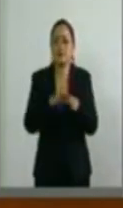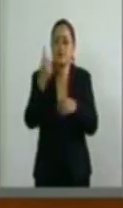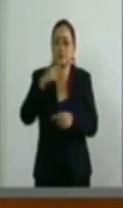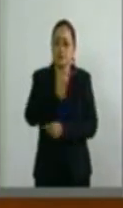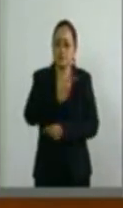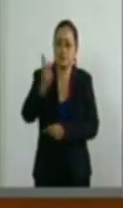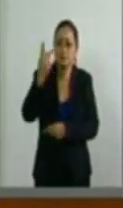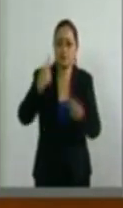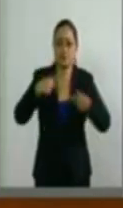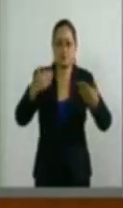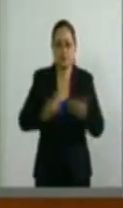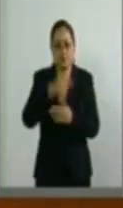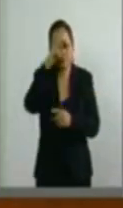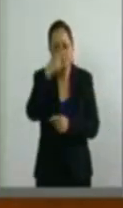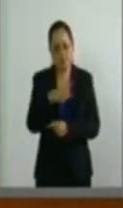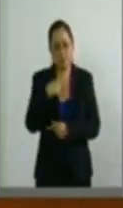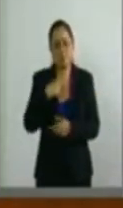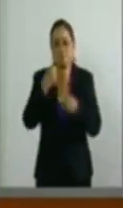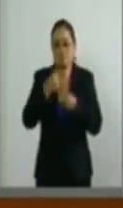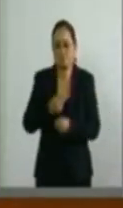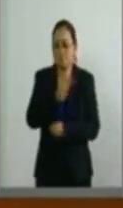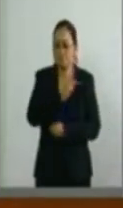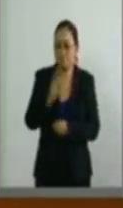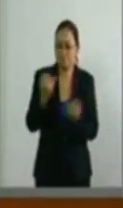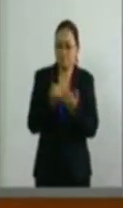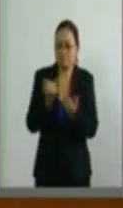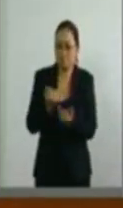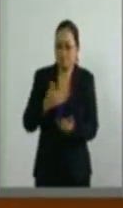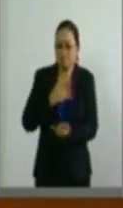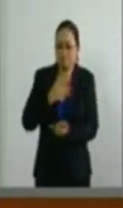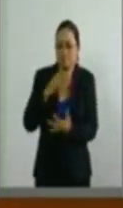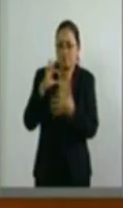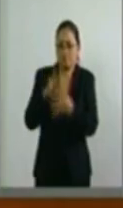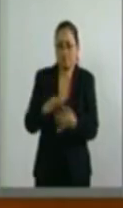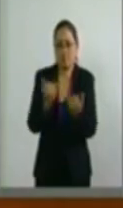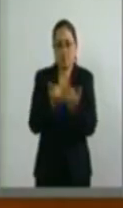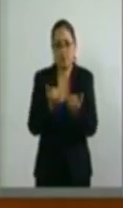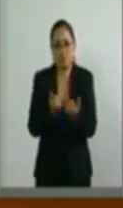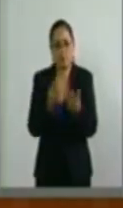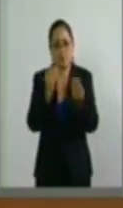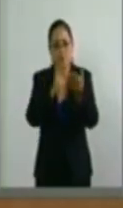todos los mexicanos. Estoy segura que todos comparten esta premisa. Muchas gracias.